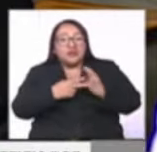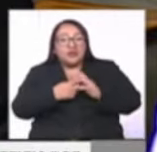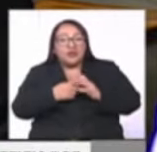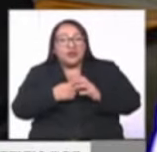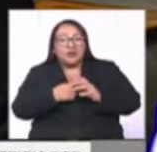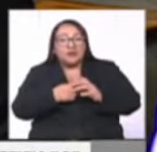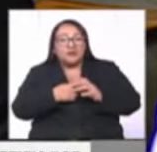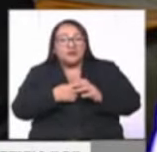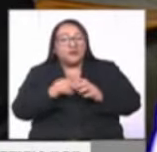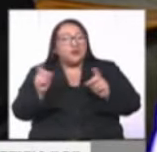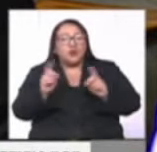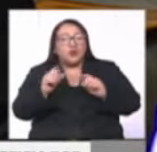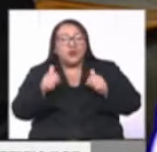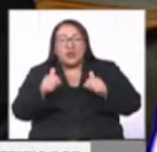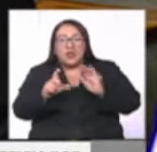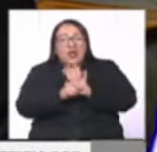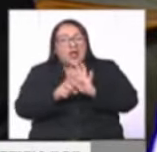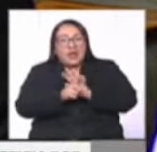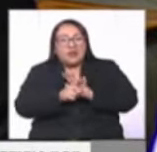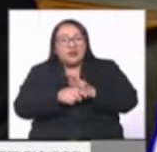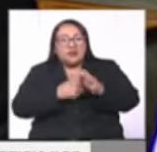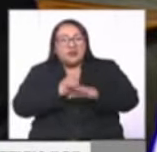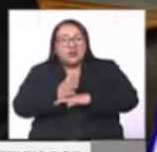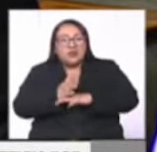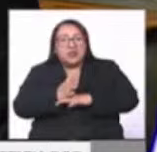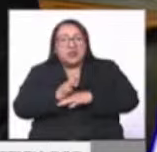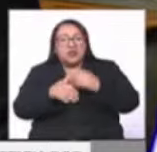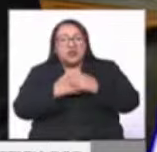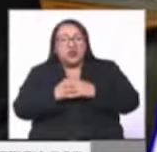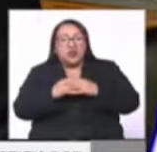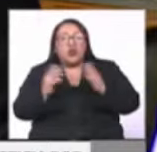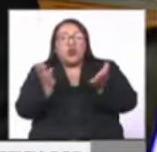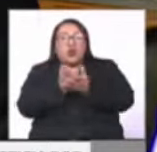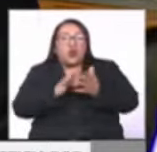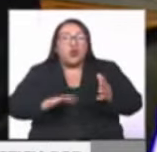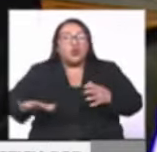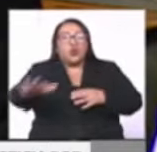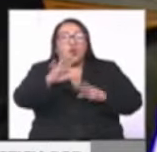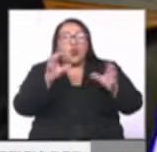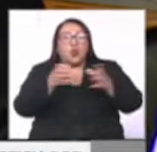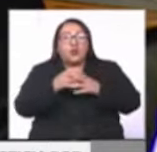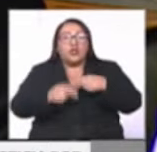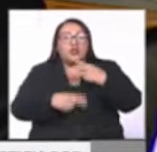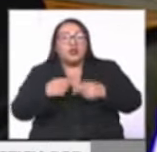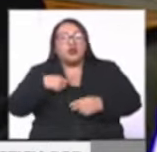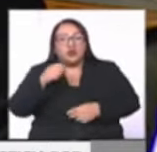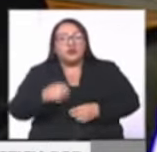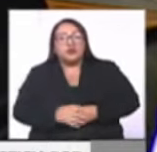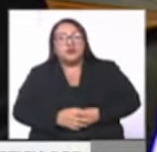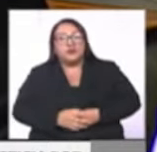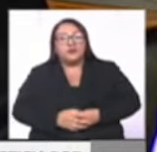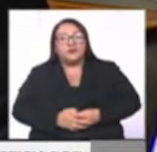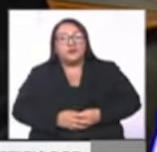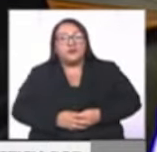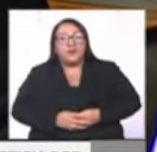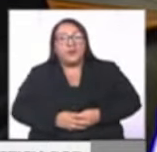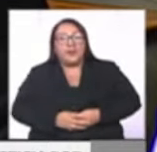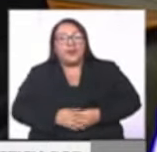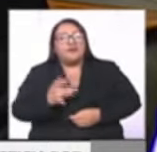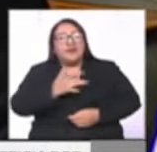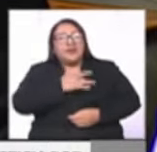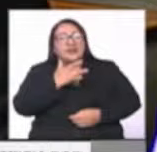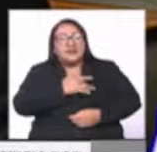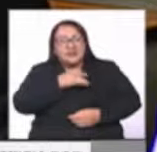implicaría una ilegítima intromisión en la composición del el colegiado de la junta Nacional de Justicia el sentido de